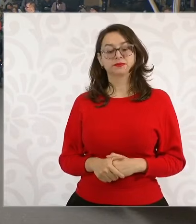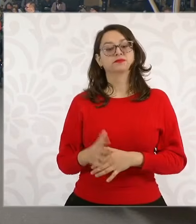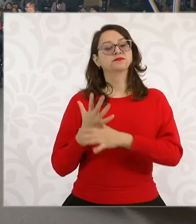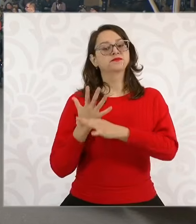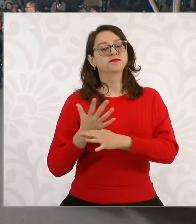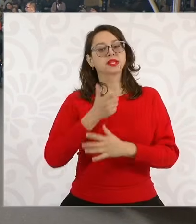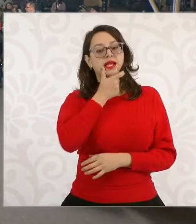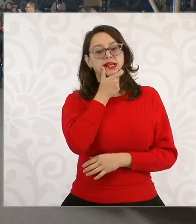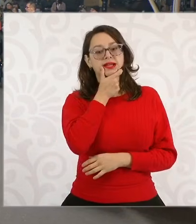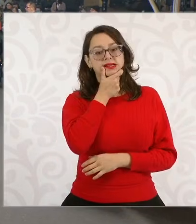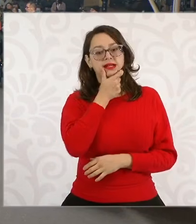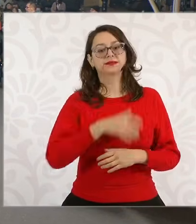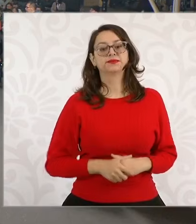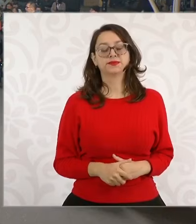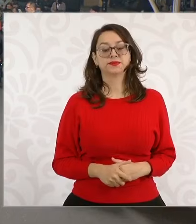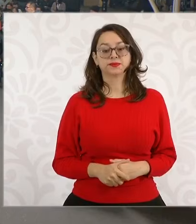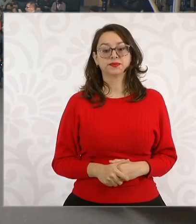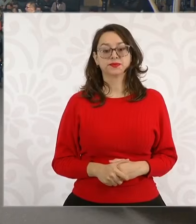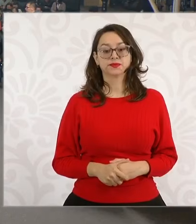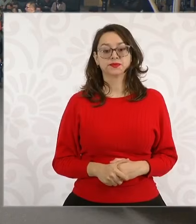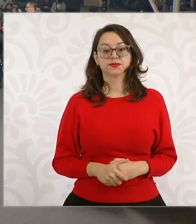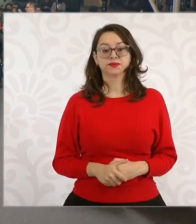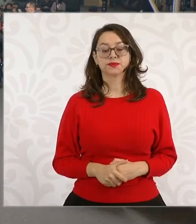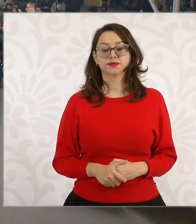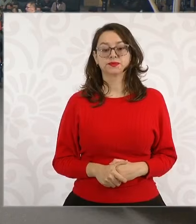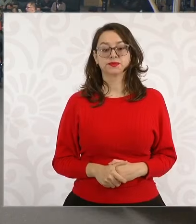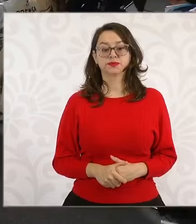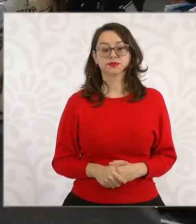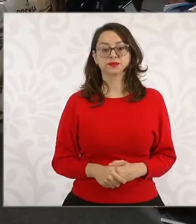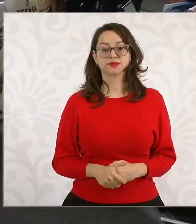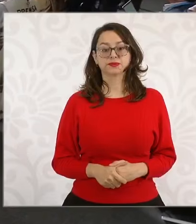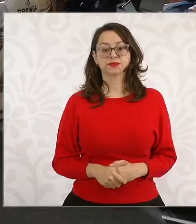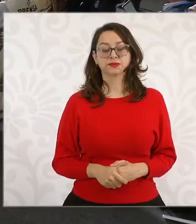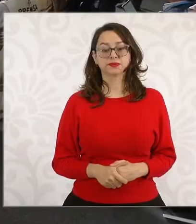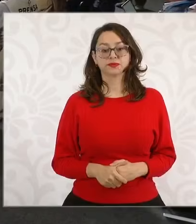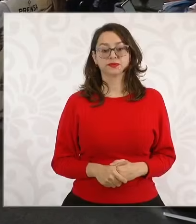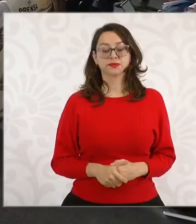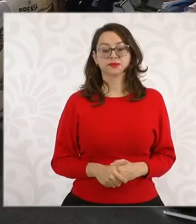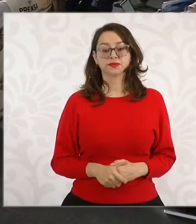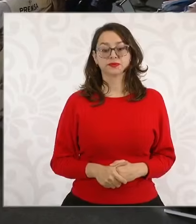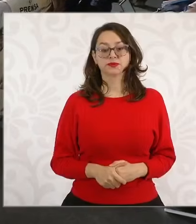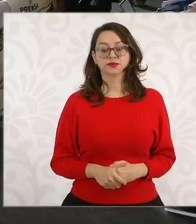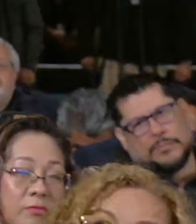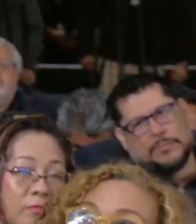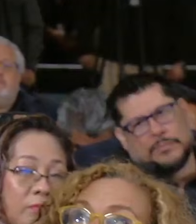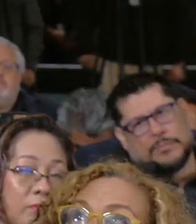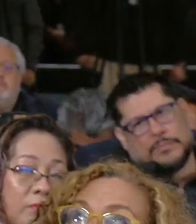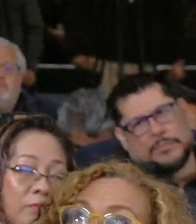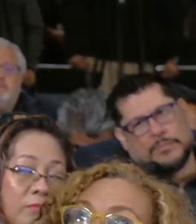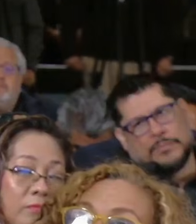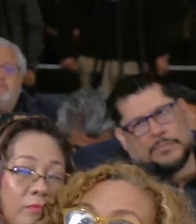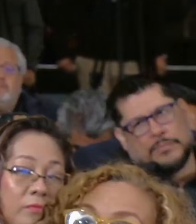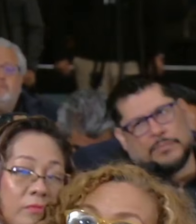You've said that the supply of fentanyl to the United States has dropped by about 50%. Do you think that that's going